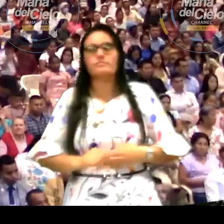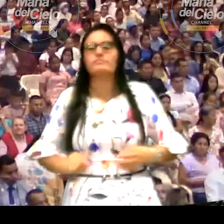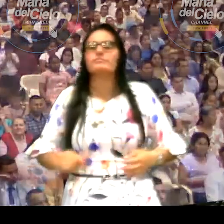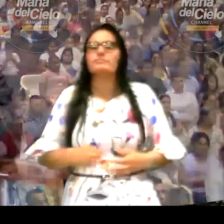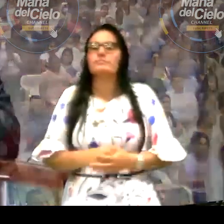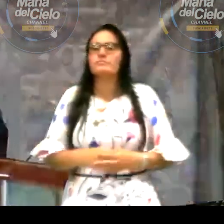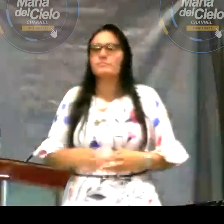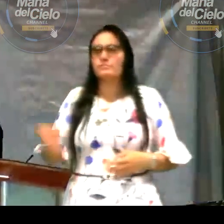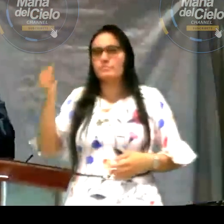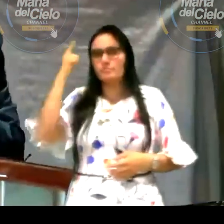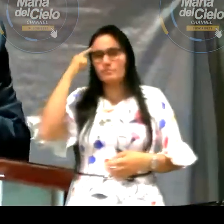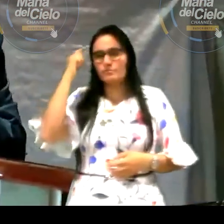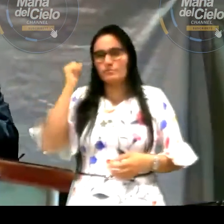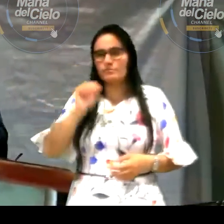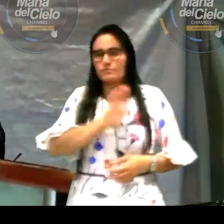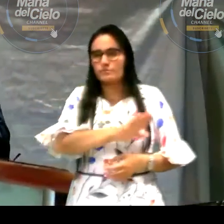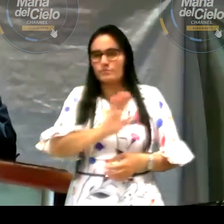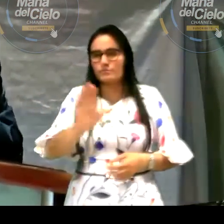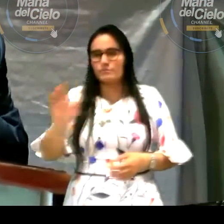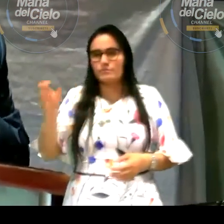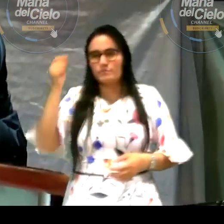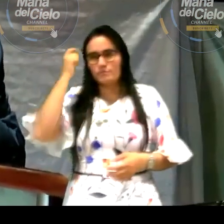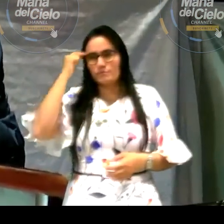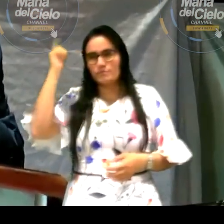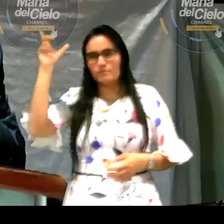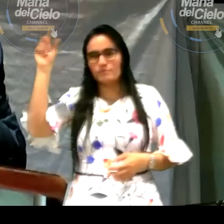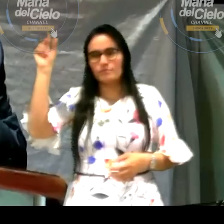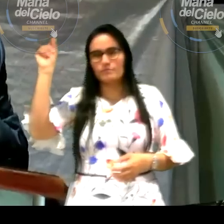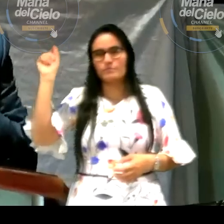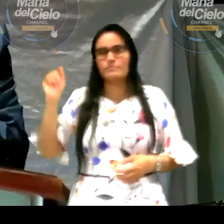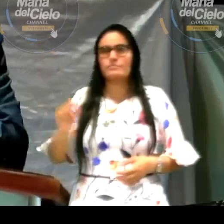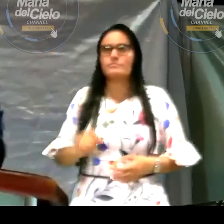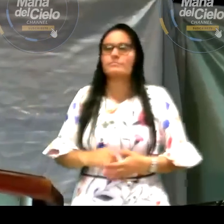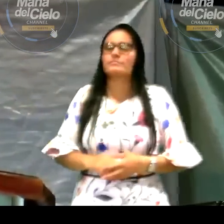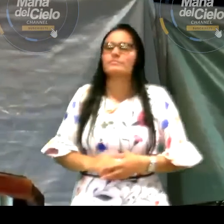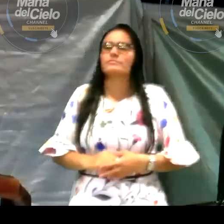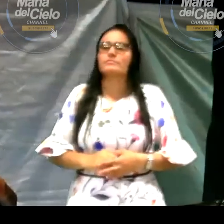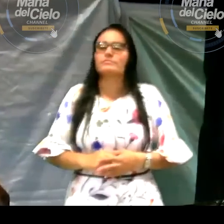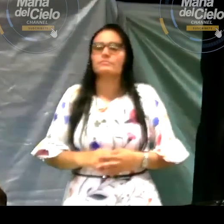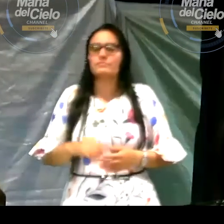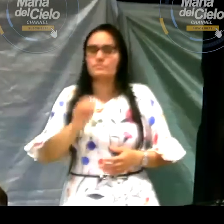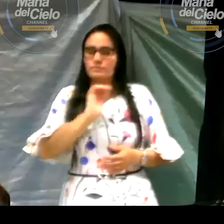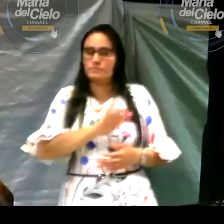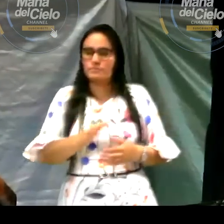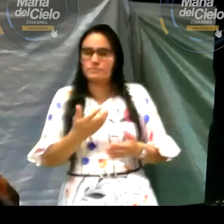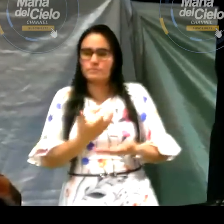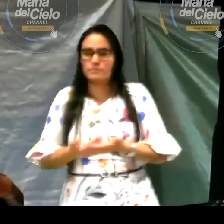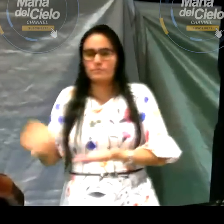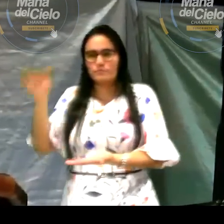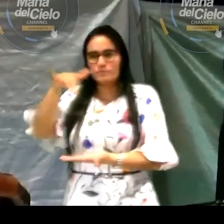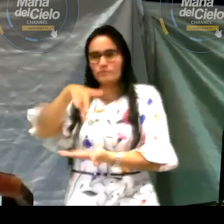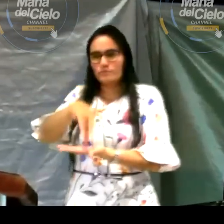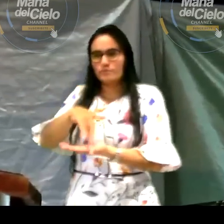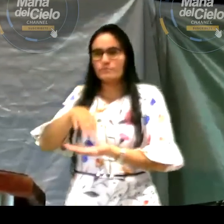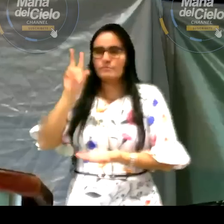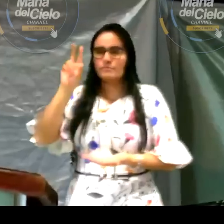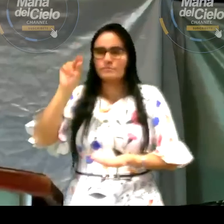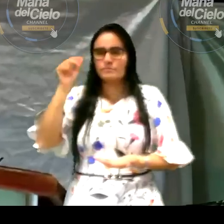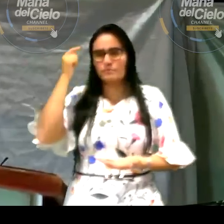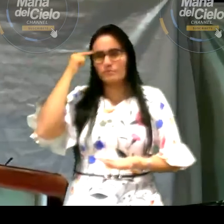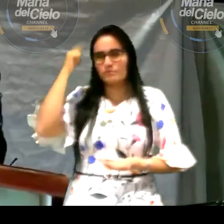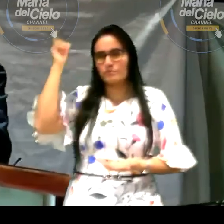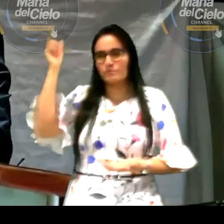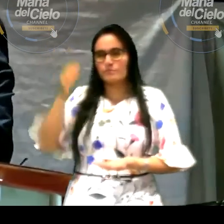lógica, realmente no va a pasar nada contigo. Pero es que aquí no se trata de lógica. Aquí se trata de